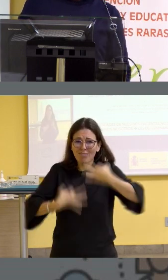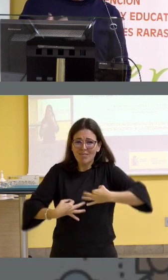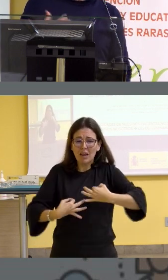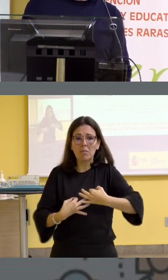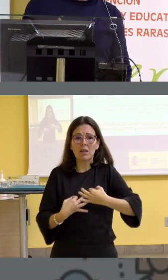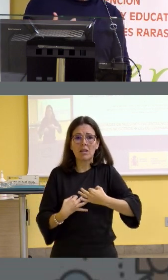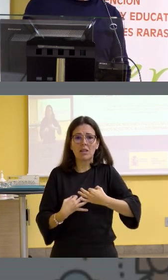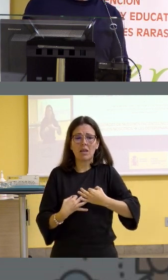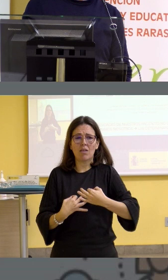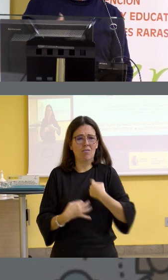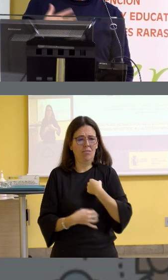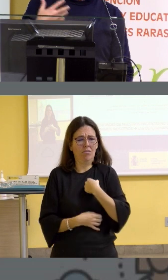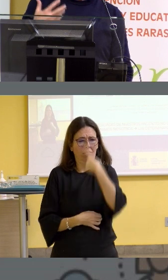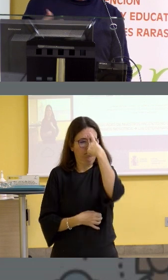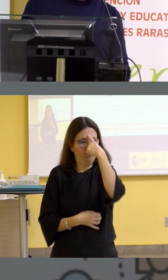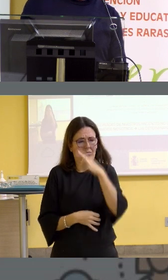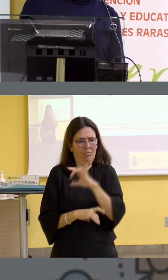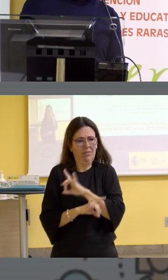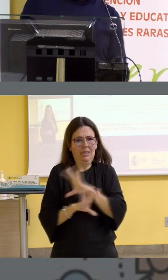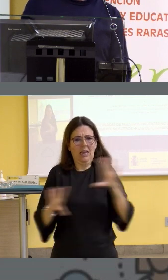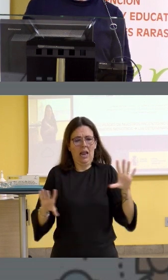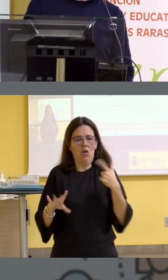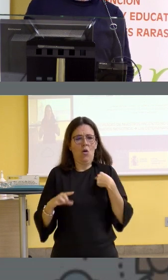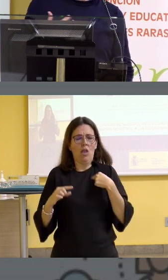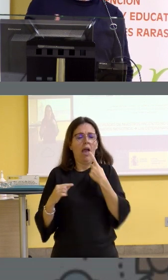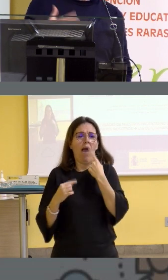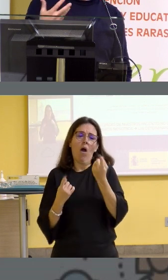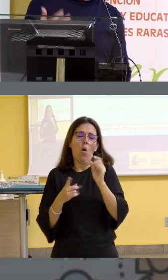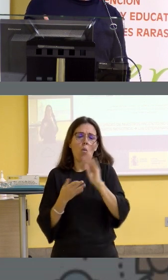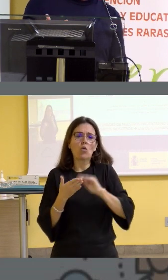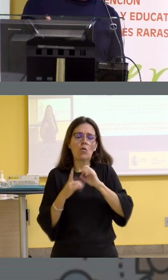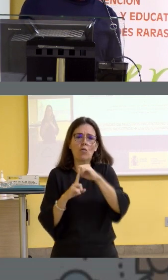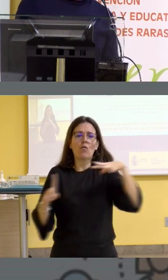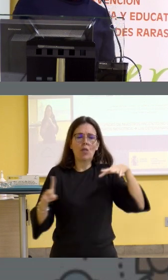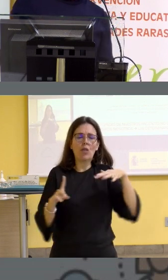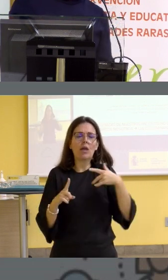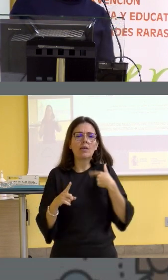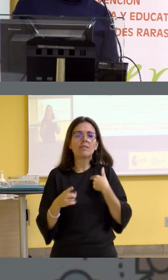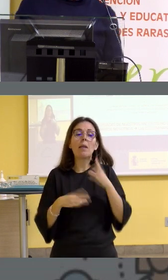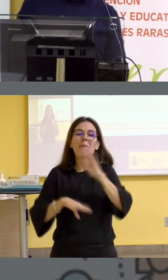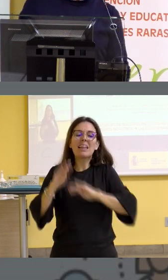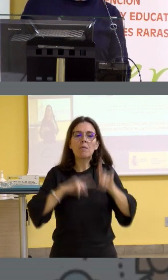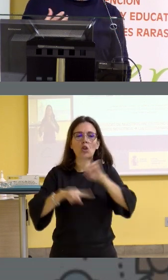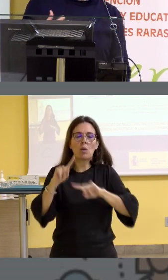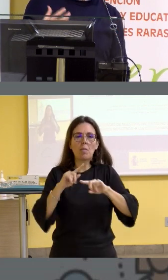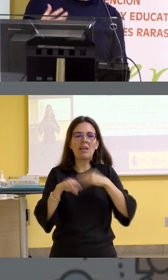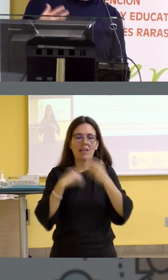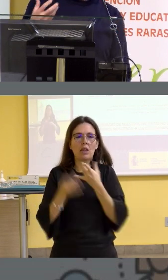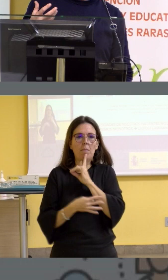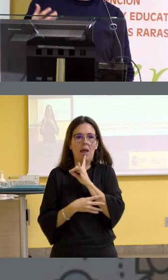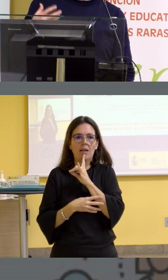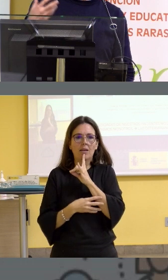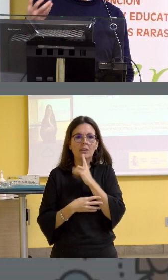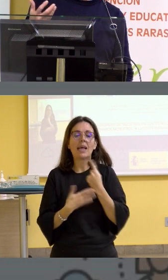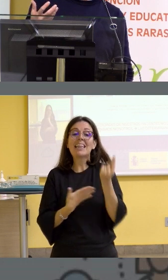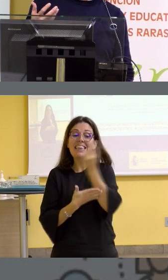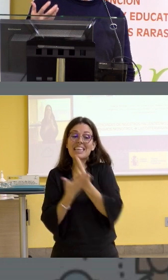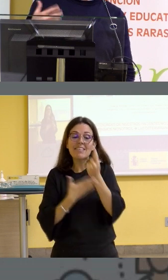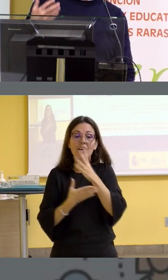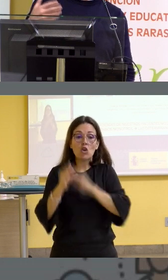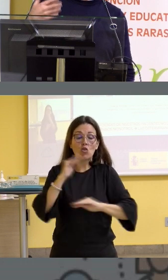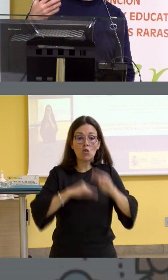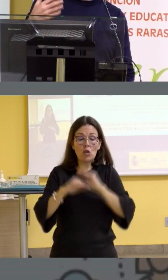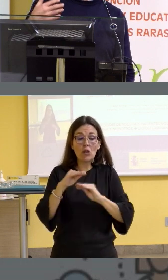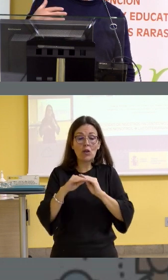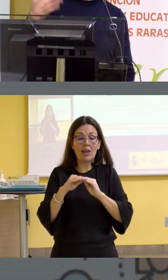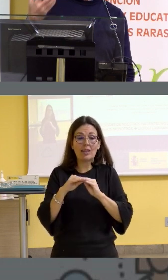estoy sumamente convencido, y lo he visto en una infinidad de foros, de que se plantea mal el problema. He visto más diseño de soluciones sin